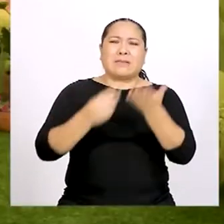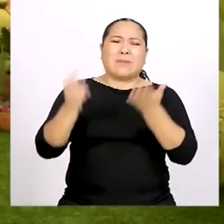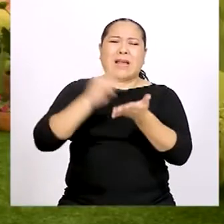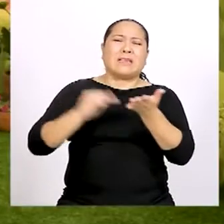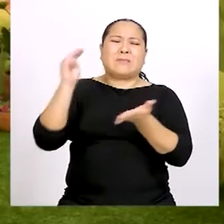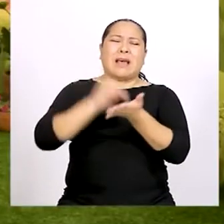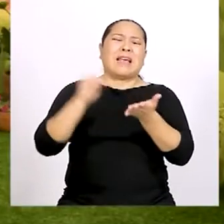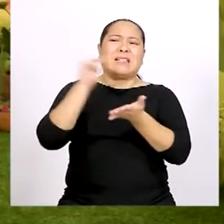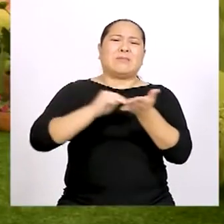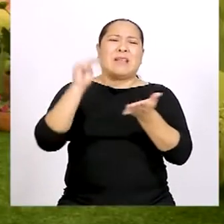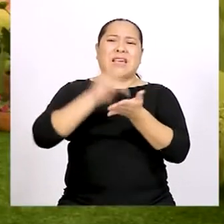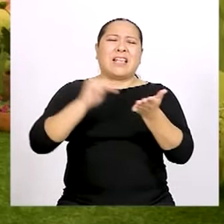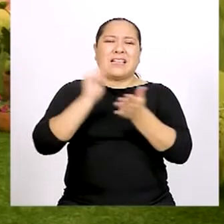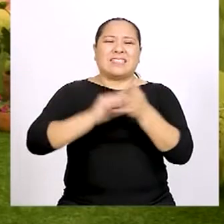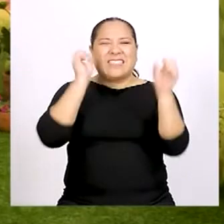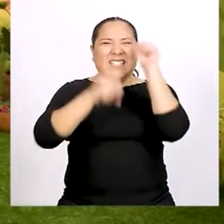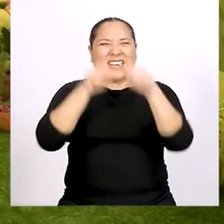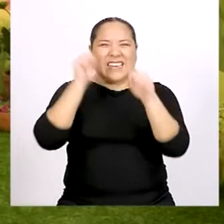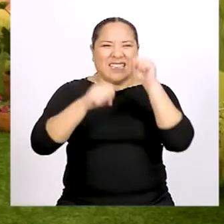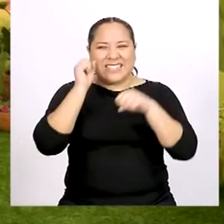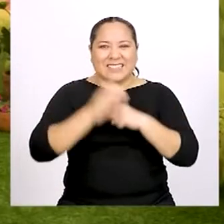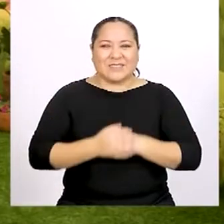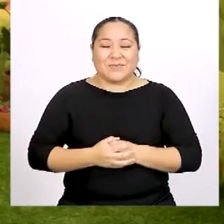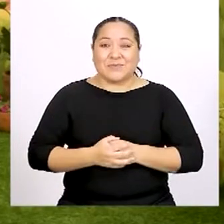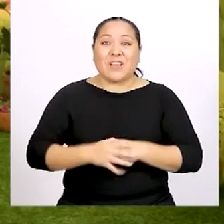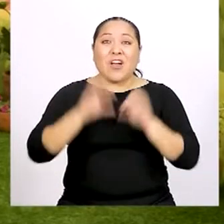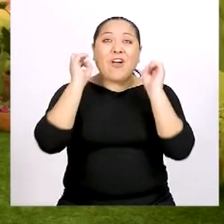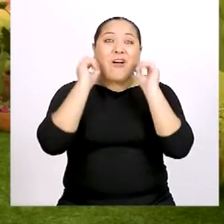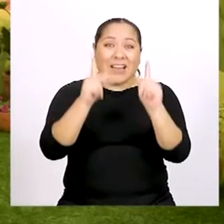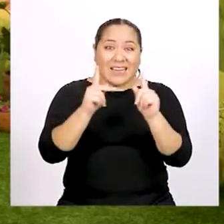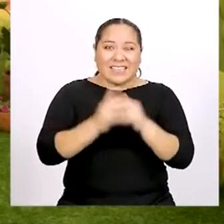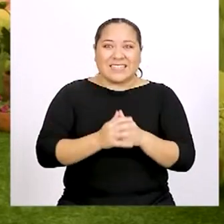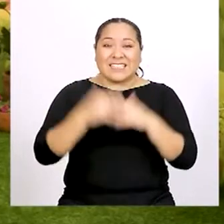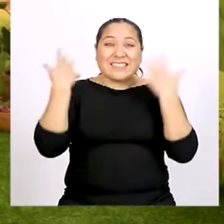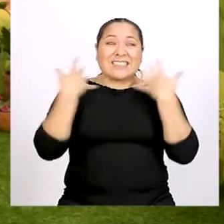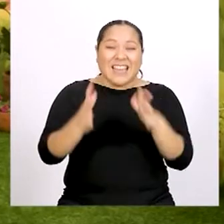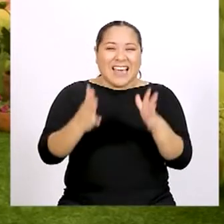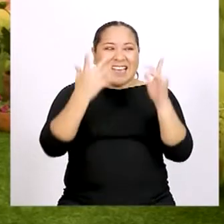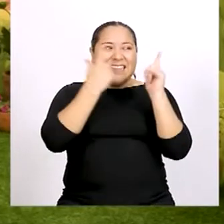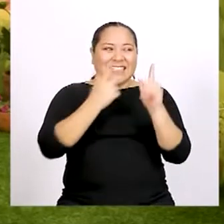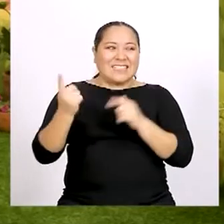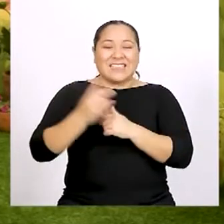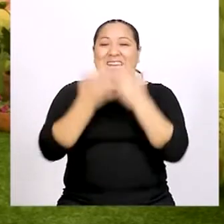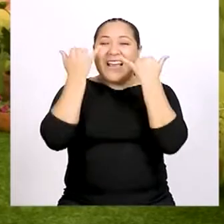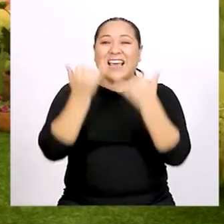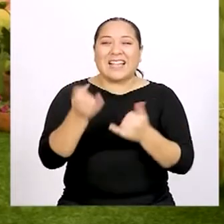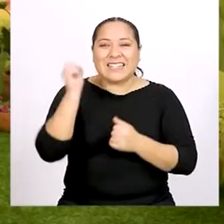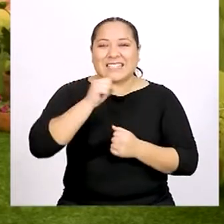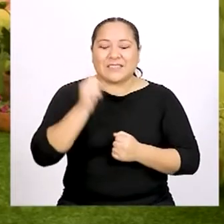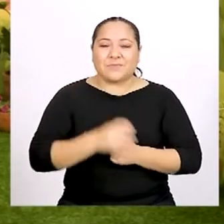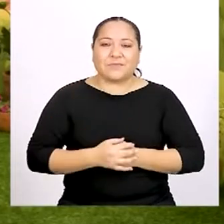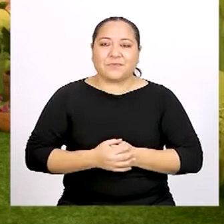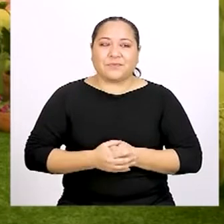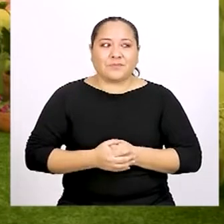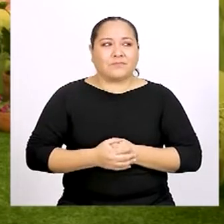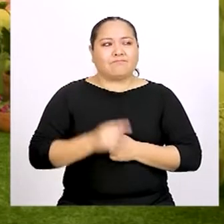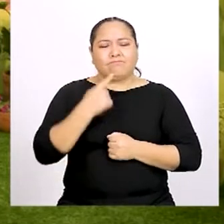Y más, y más, y más, y mucho más. ¡Sí! ¡Muy bien! ¡Ya está! Ahora